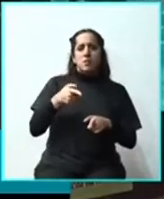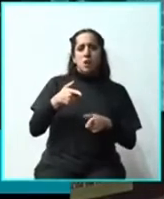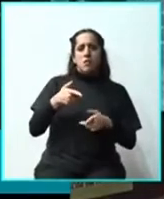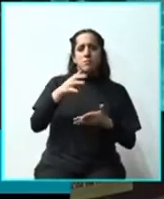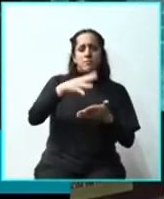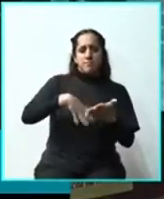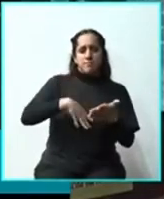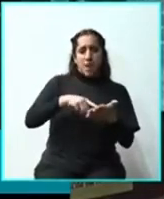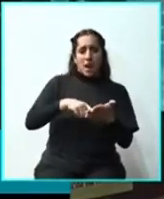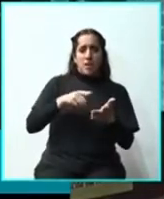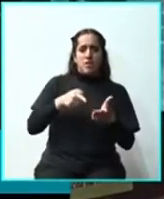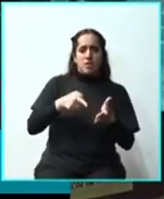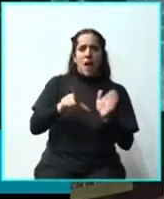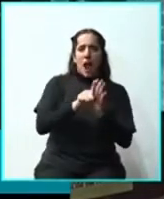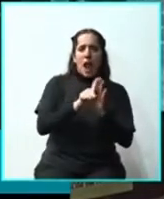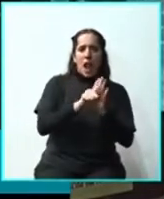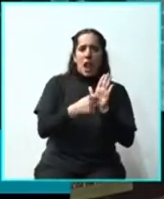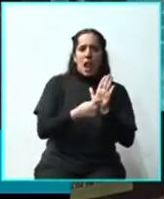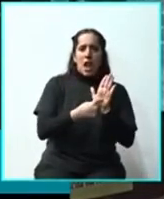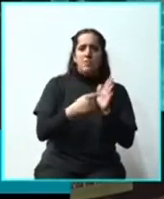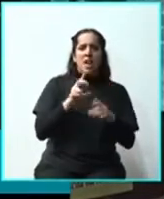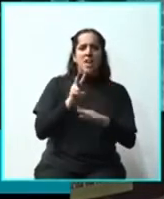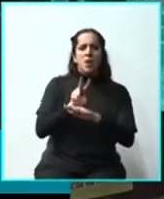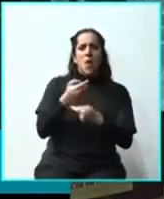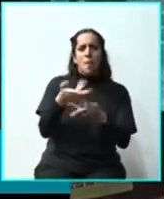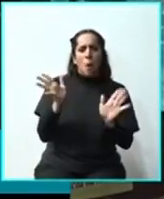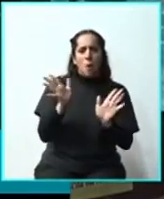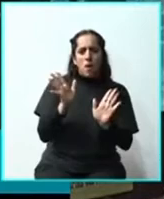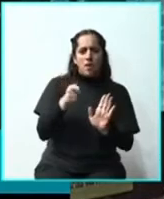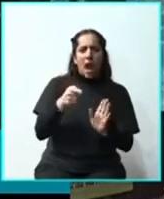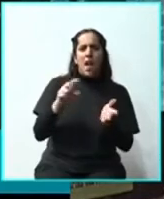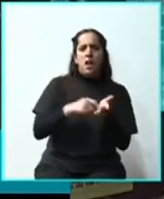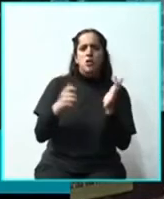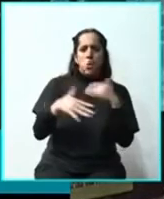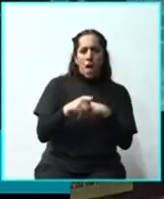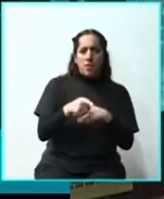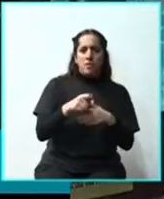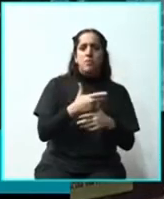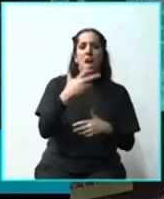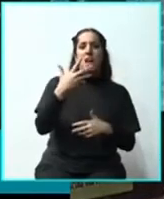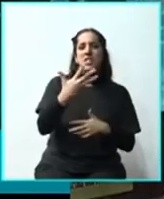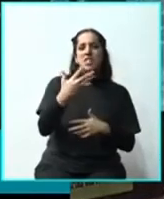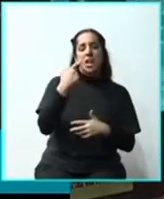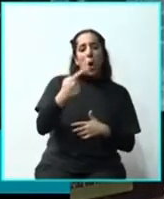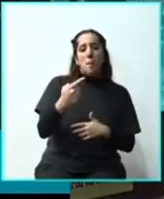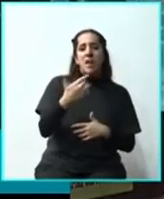plasmado en la Ley de Seguridad Pública de la Ciudad de Buenos Aires, en la